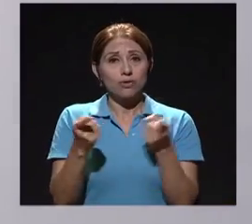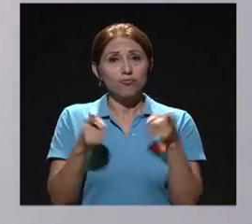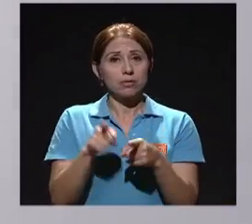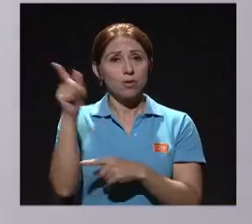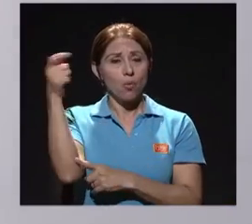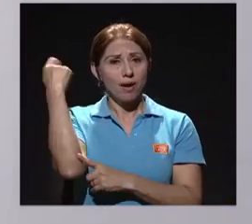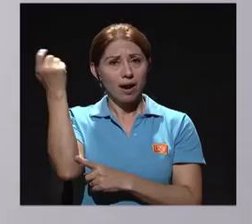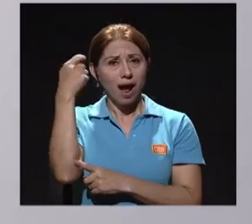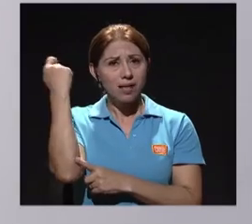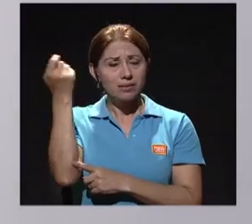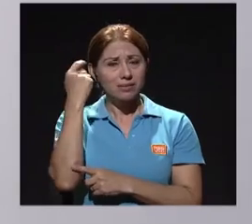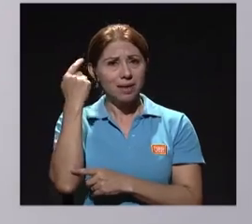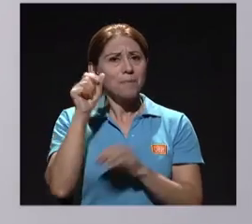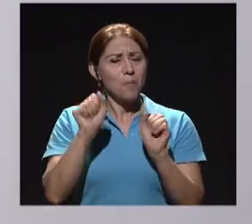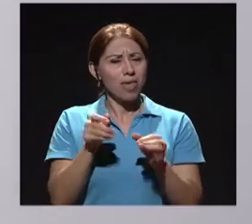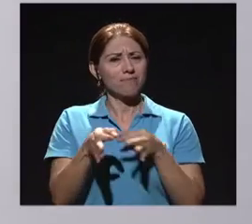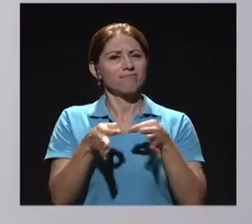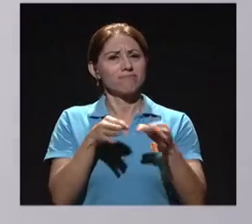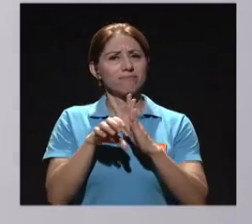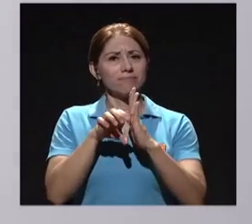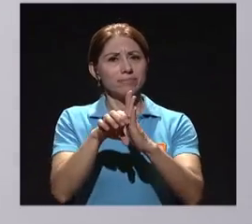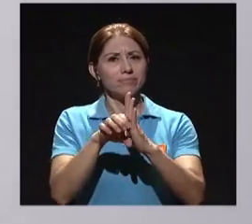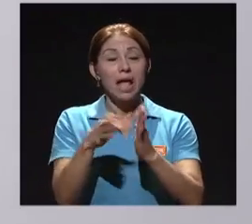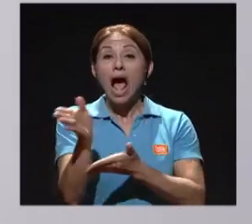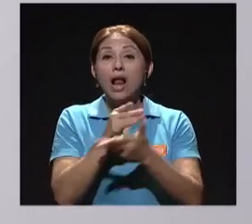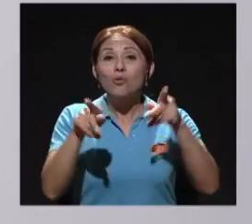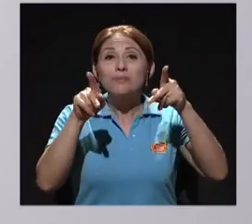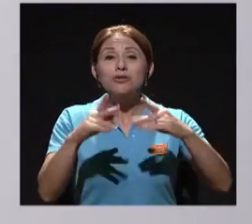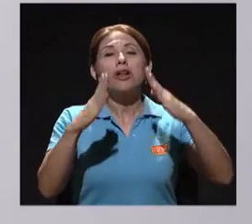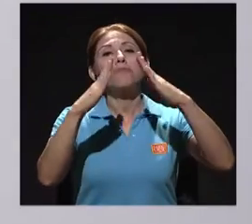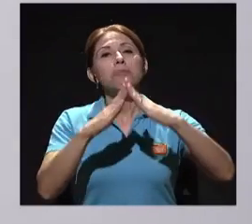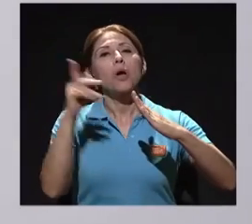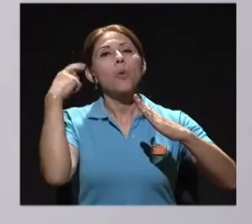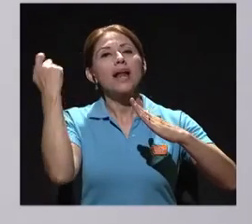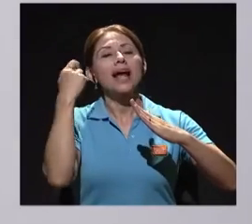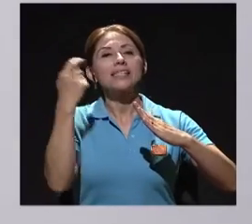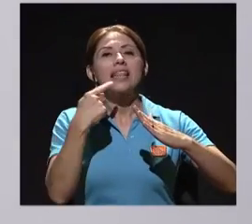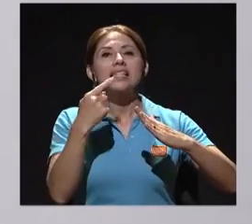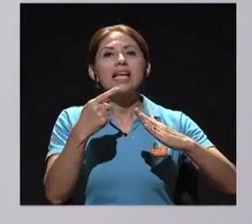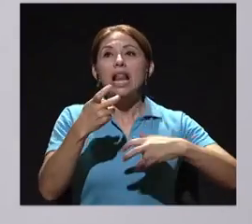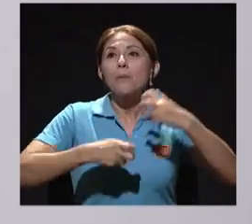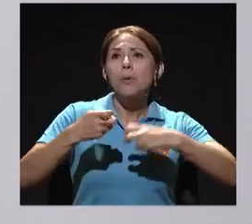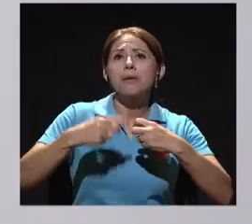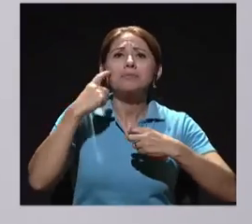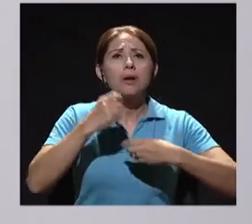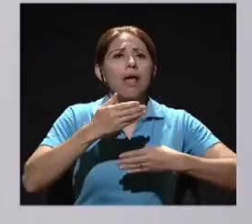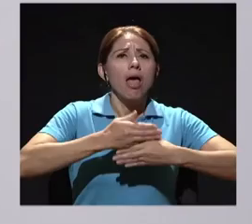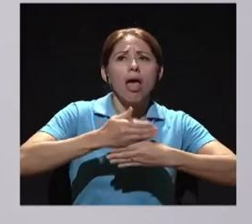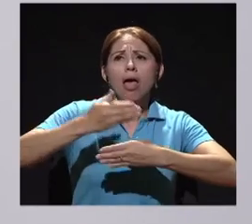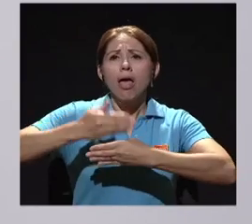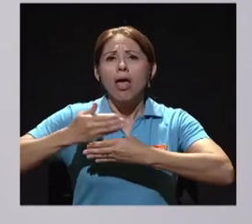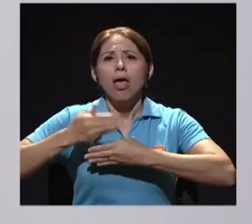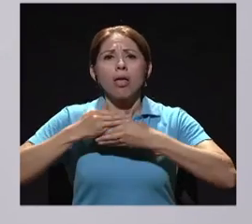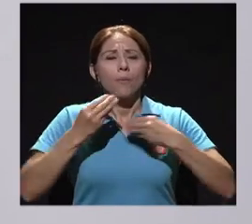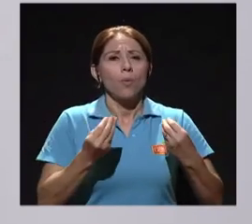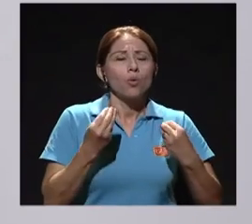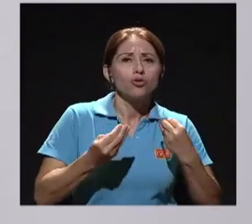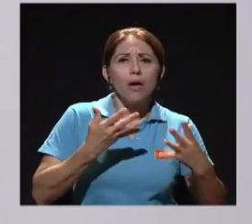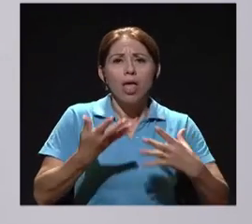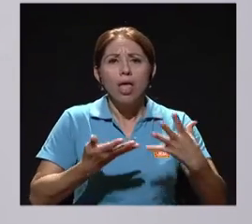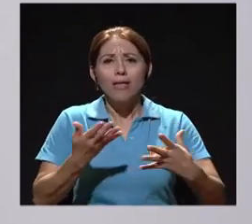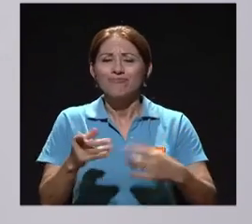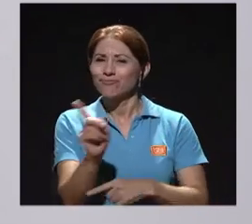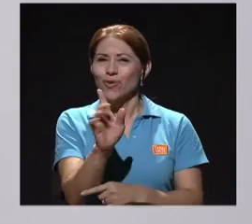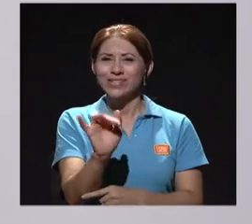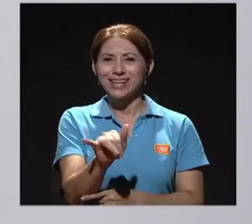sirve mucho para explicar este asunto hay quienes en guanacaste dicen que el problema es totalmente infraestructura pues no es así no es así porque